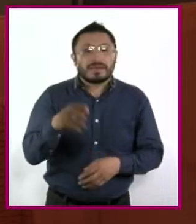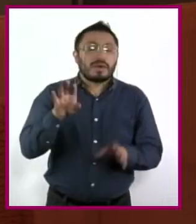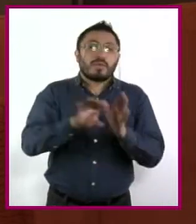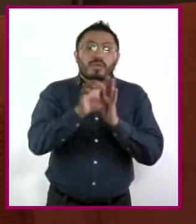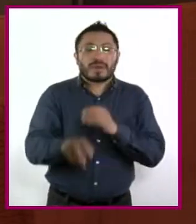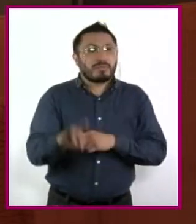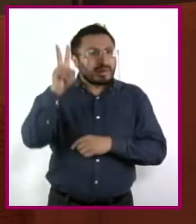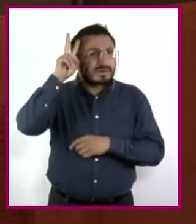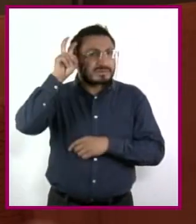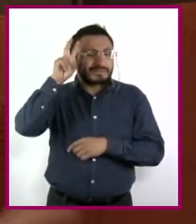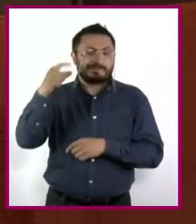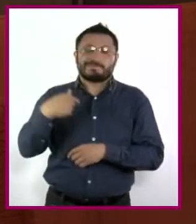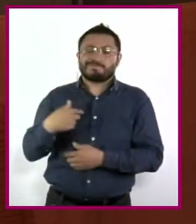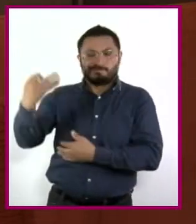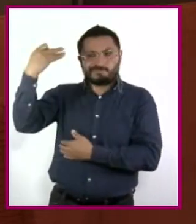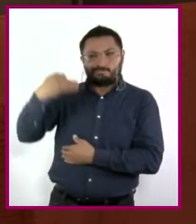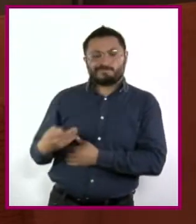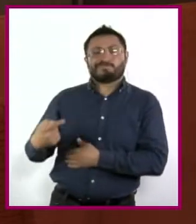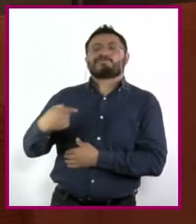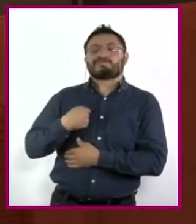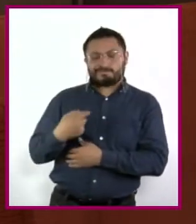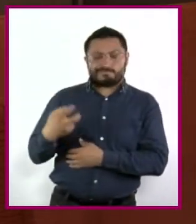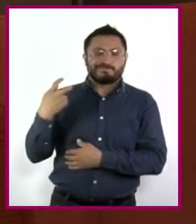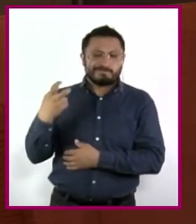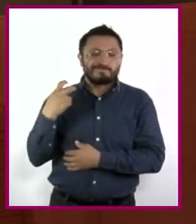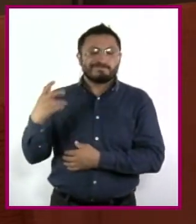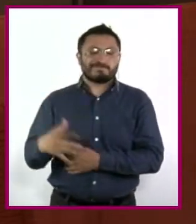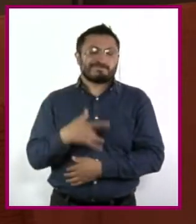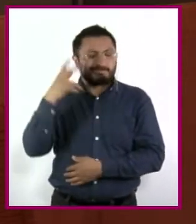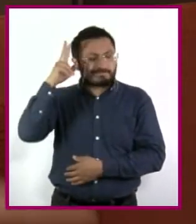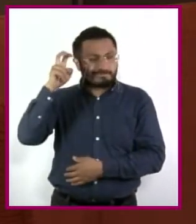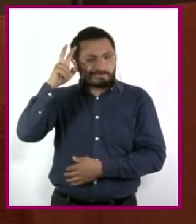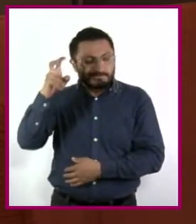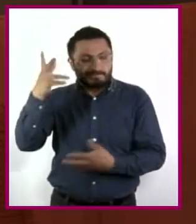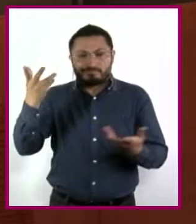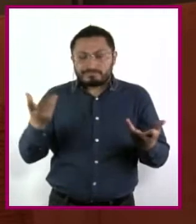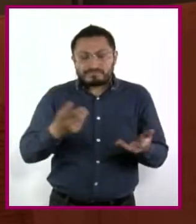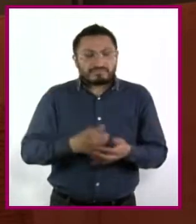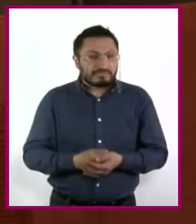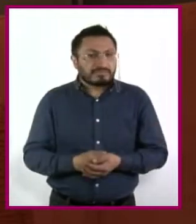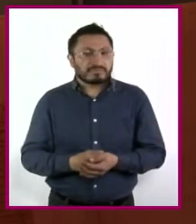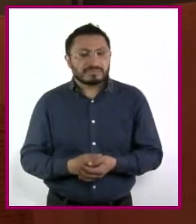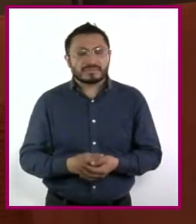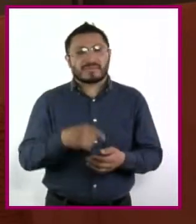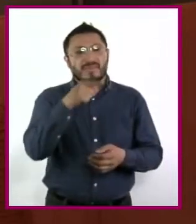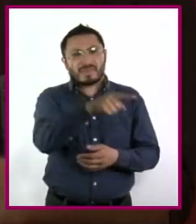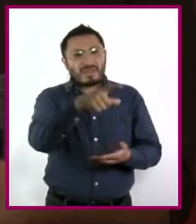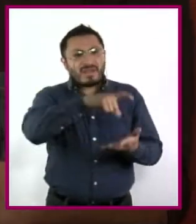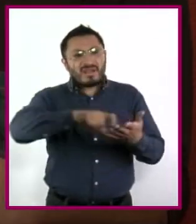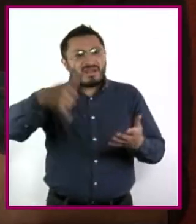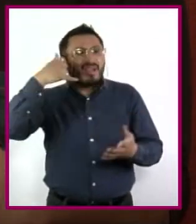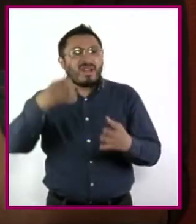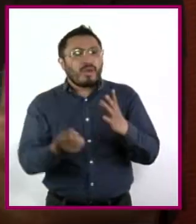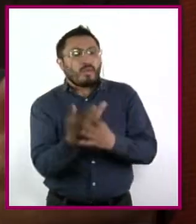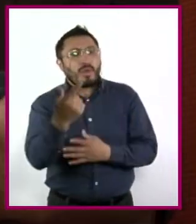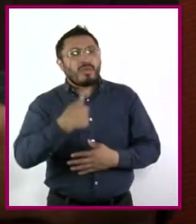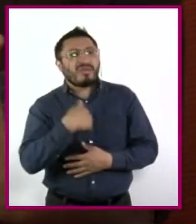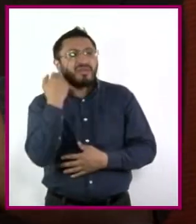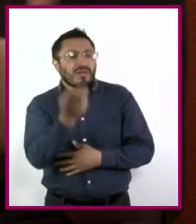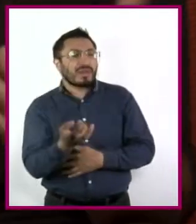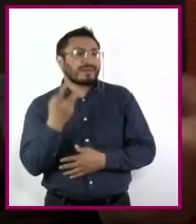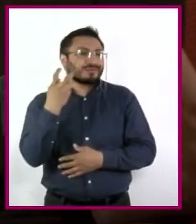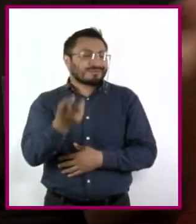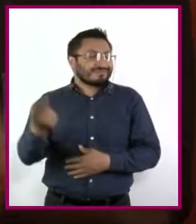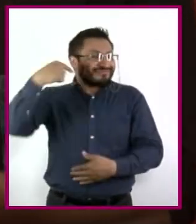a tu compa del alma, porque por supuesto que una parte de ti se alegra por su nuevo celular. Al final lo quieres, pero otra parte tuya